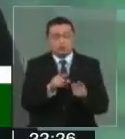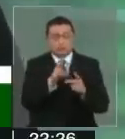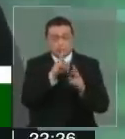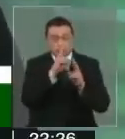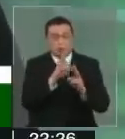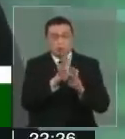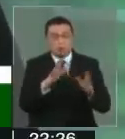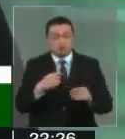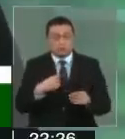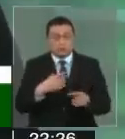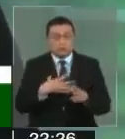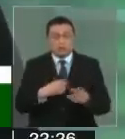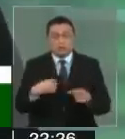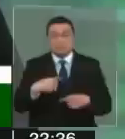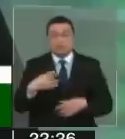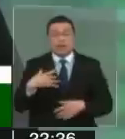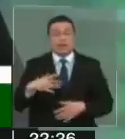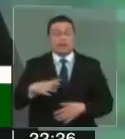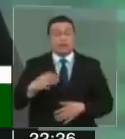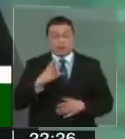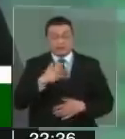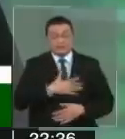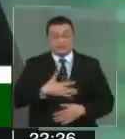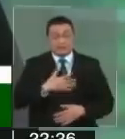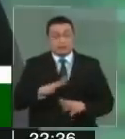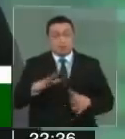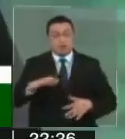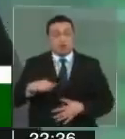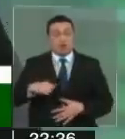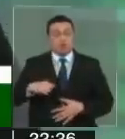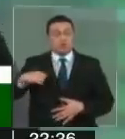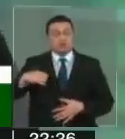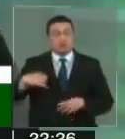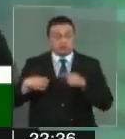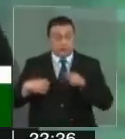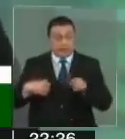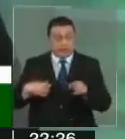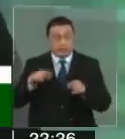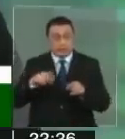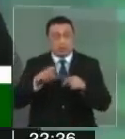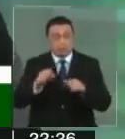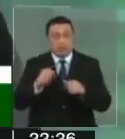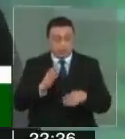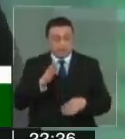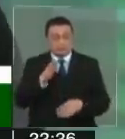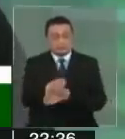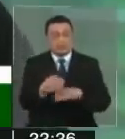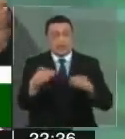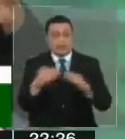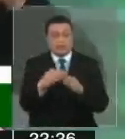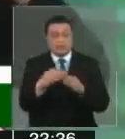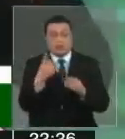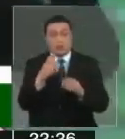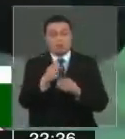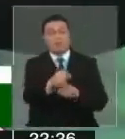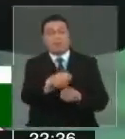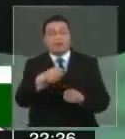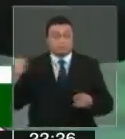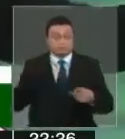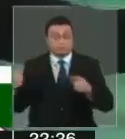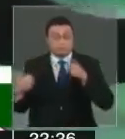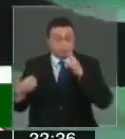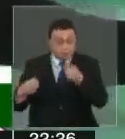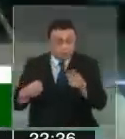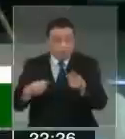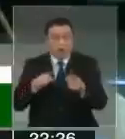lo admiro. O sea, siempre me siento tan privilegiada de que está ahí, que yo pueda llegar a la casa y abrir una puerta y está